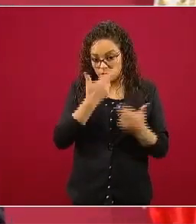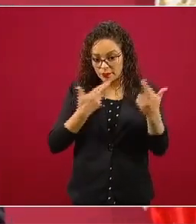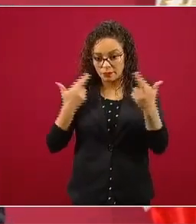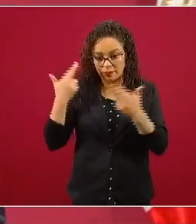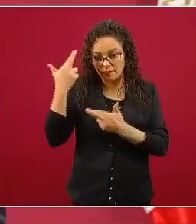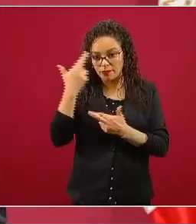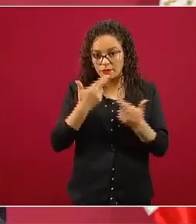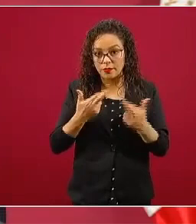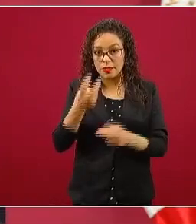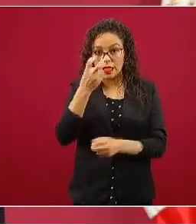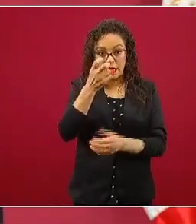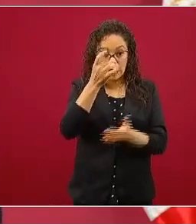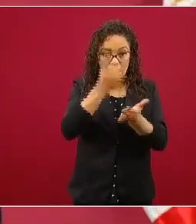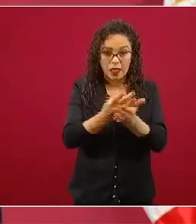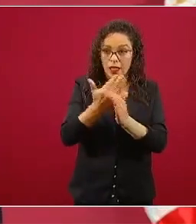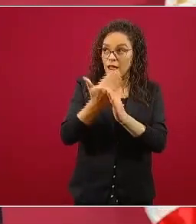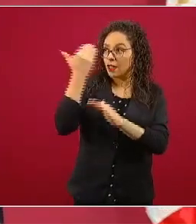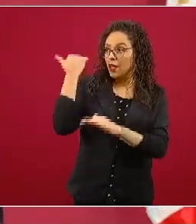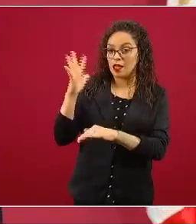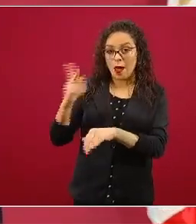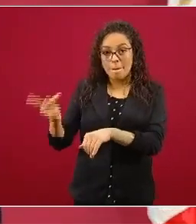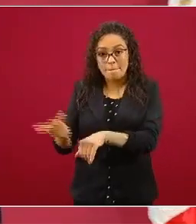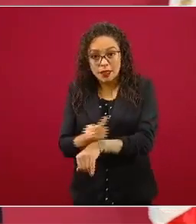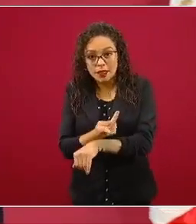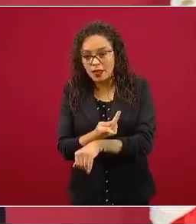que sucedió o